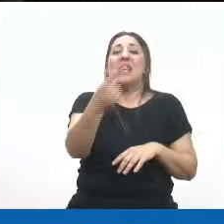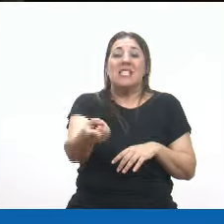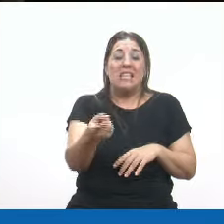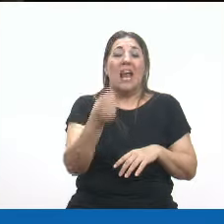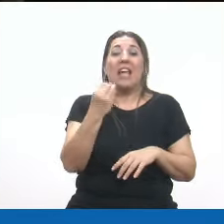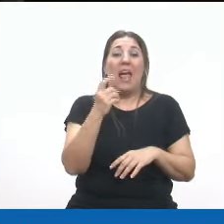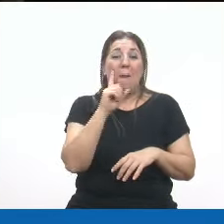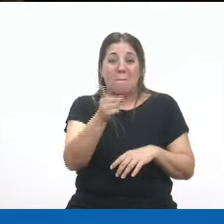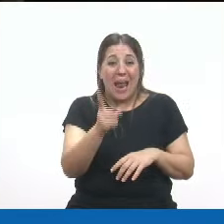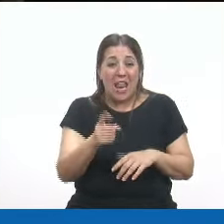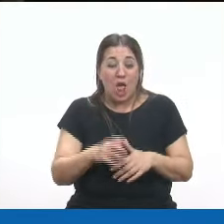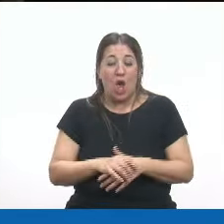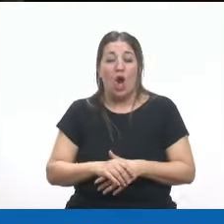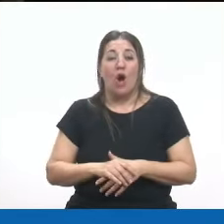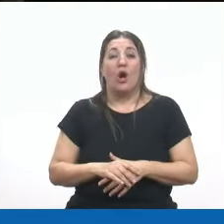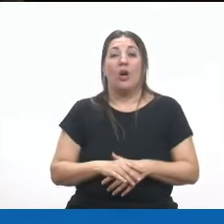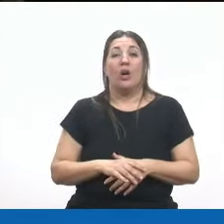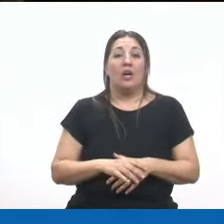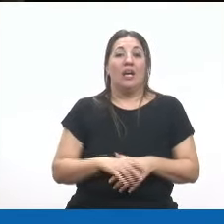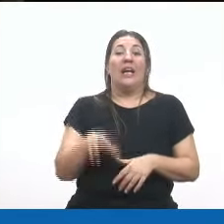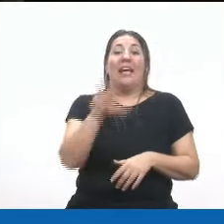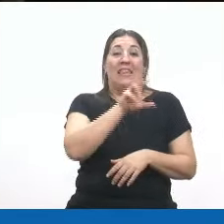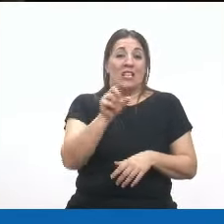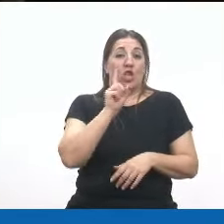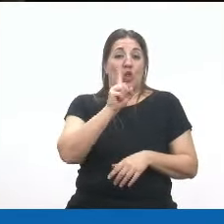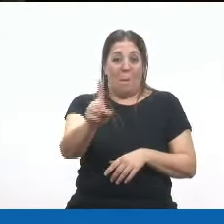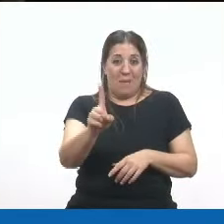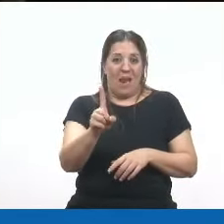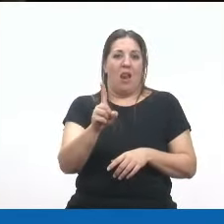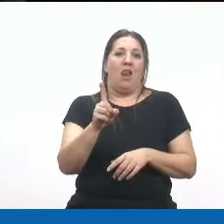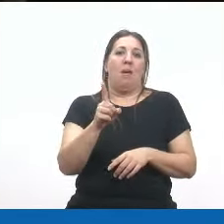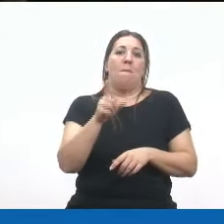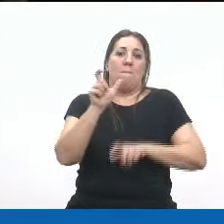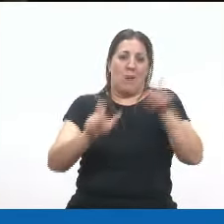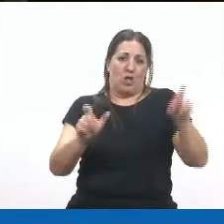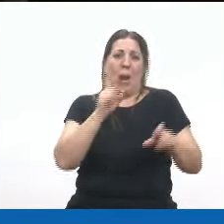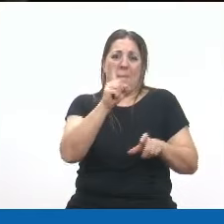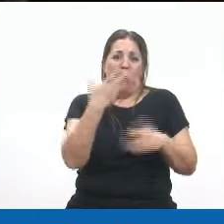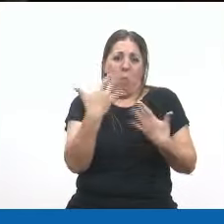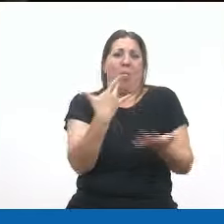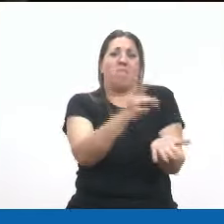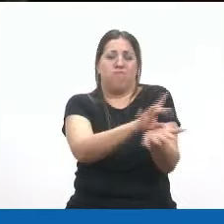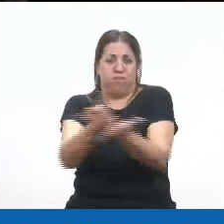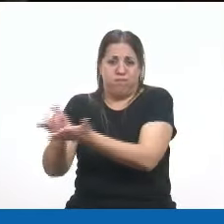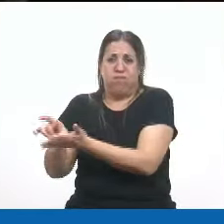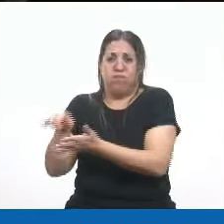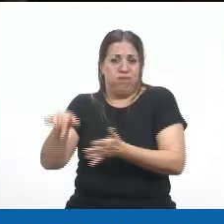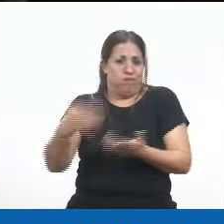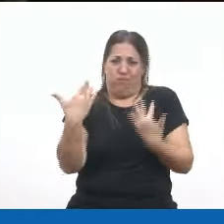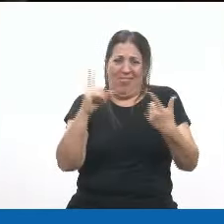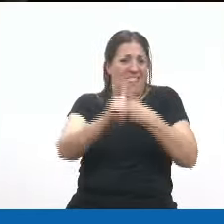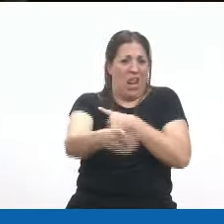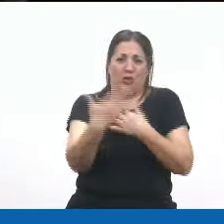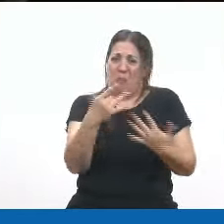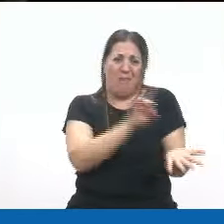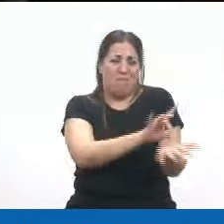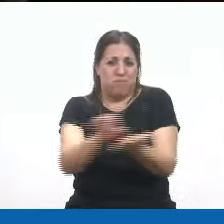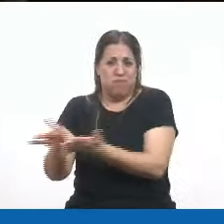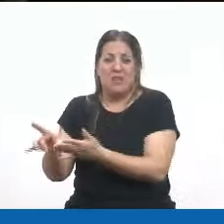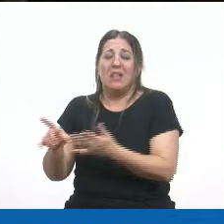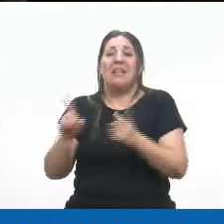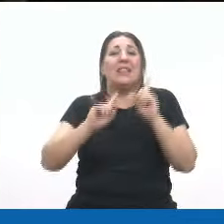peligro en los 300.000 puestos de trabajo que la industria metalmecánica va a perder en forma directa sino que